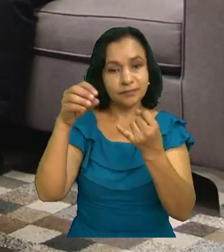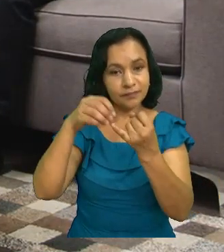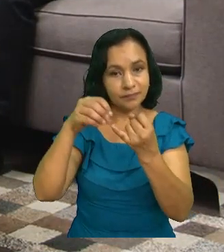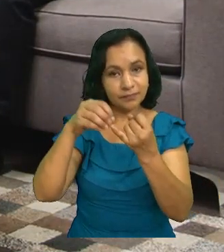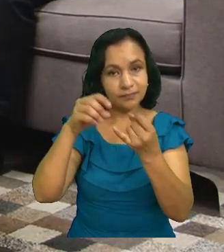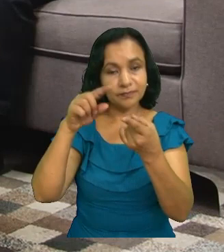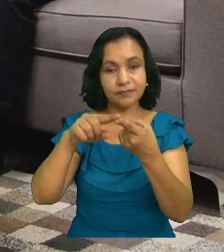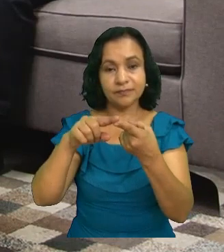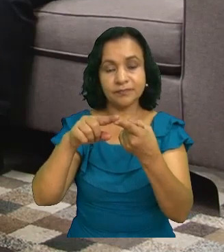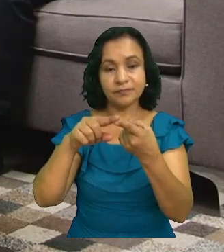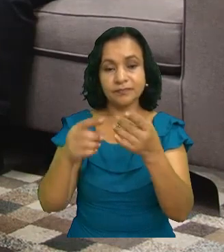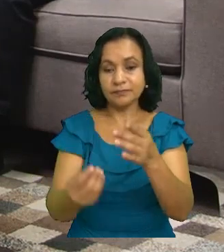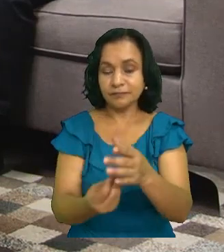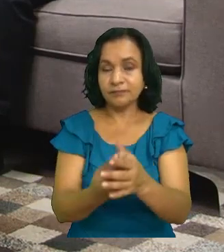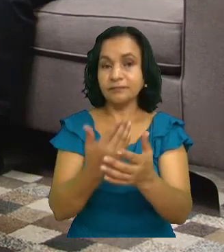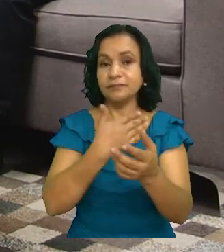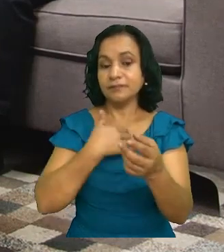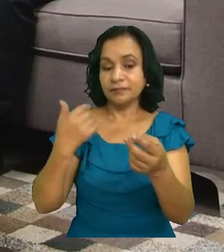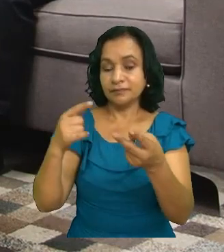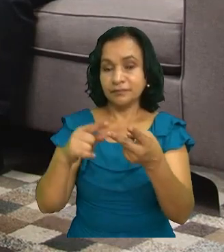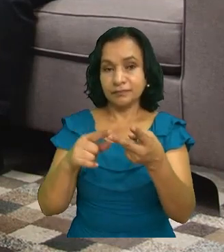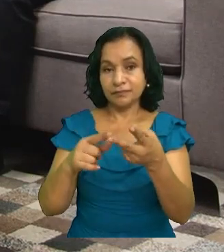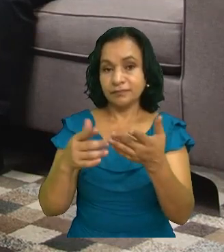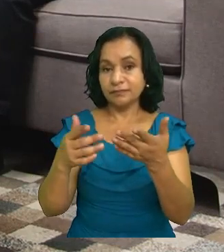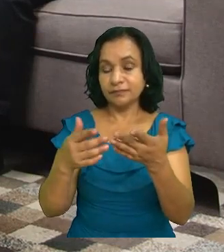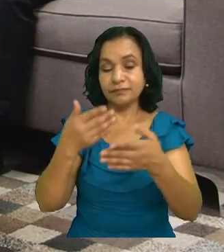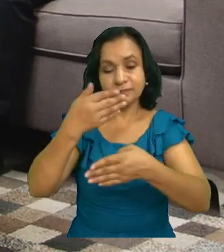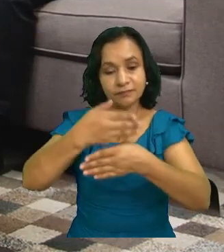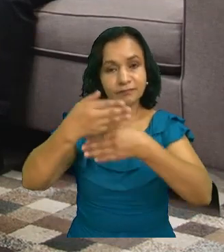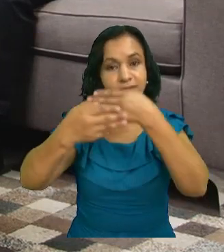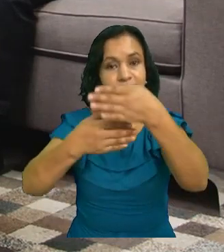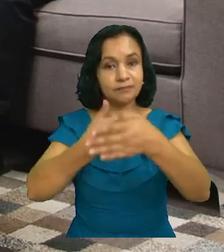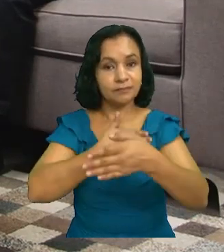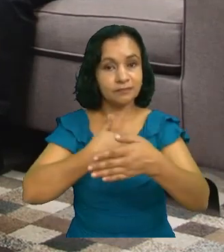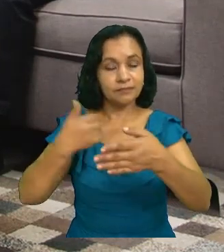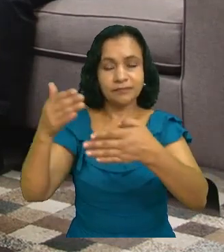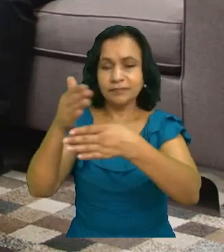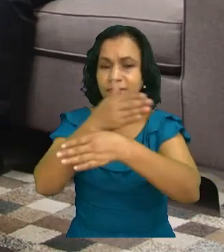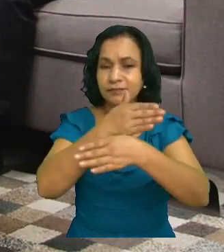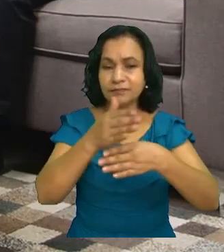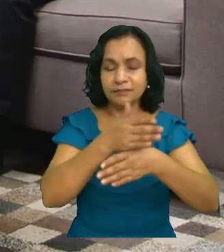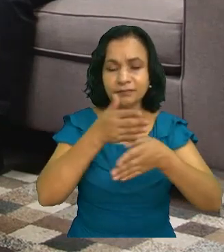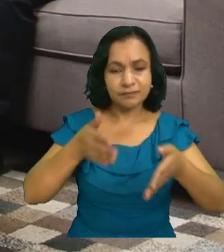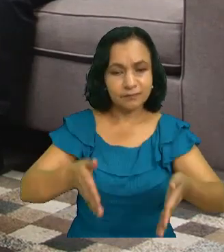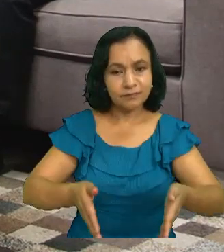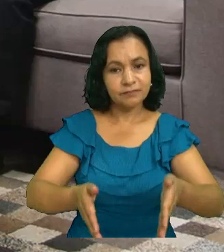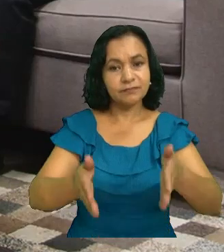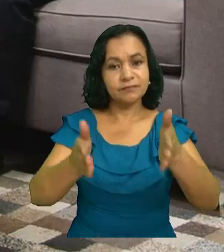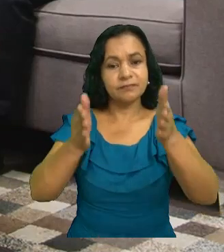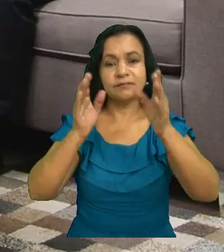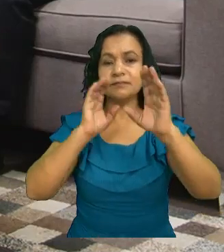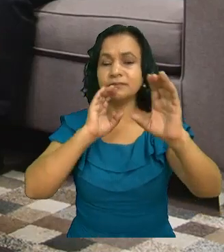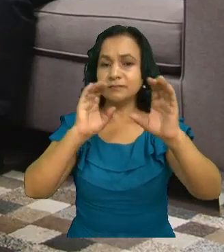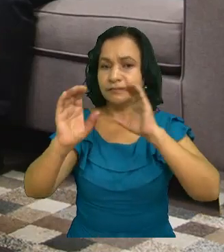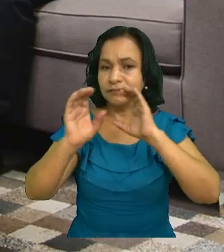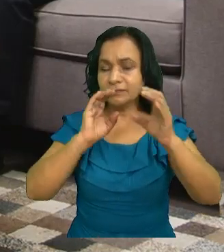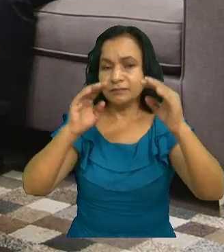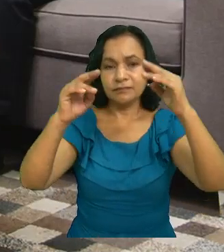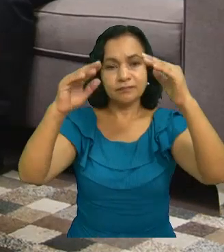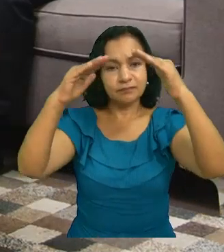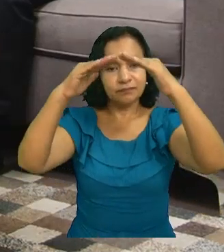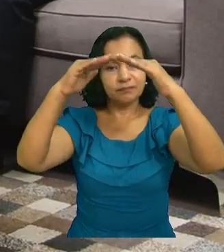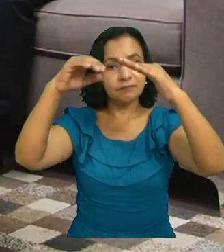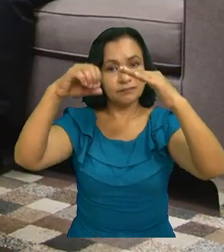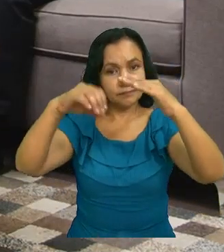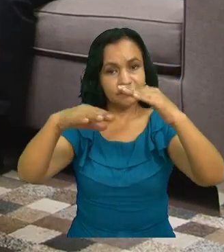las mejoras en la productividad y las mejoras de la infraestructura de todo tipo, carreteras, comunicaciones, electricidad,